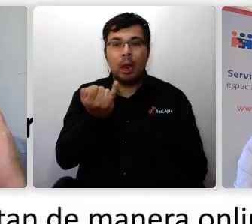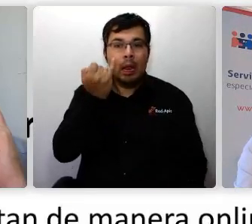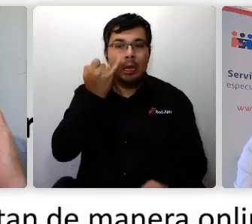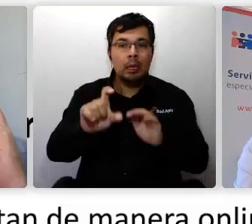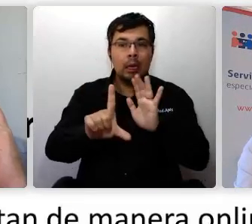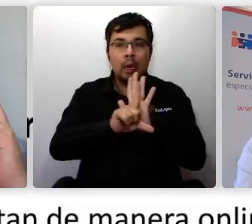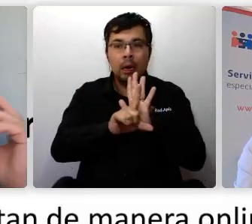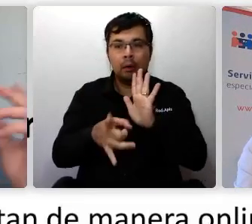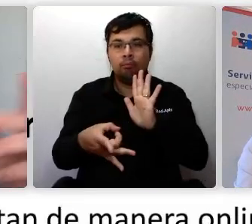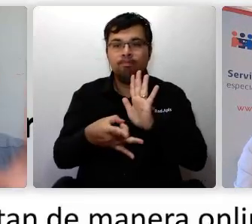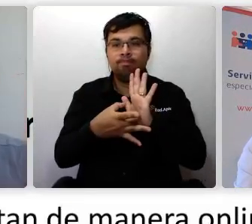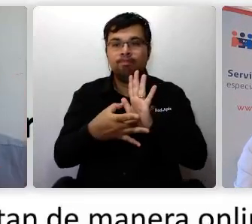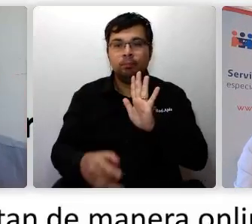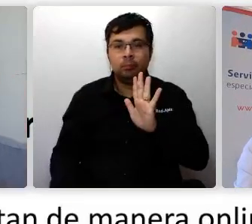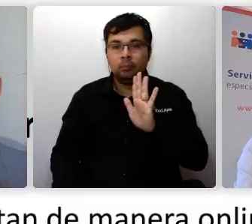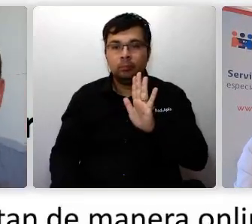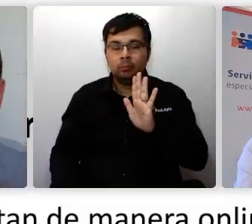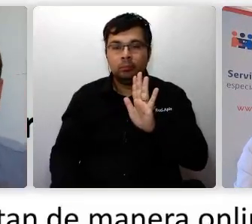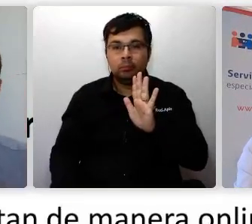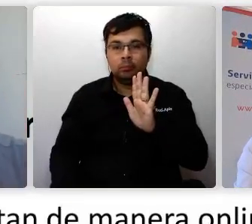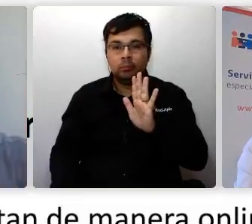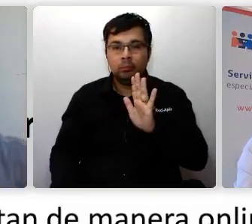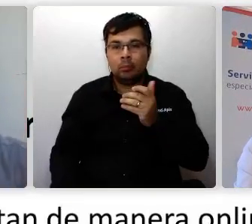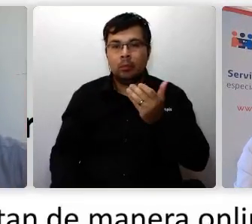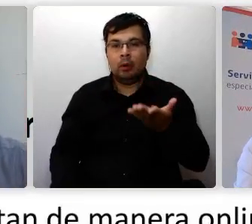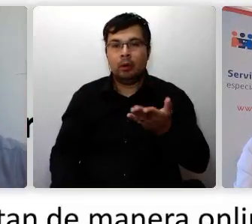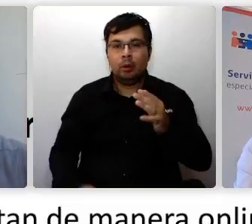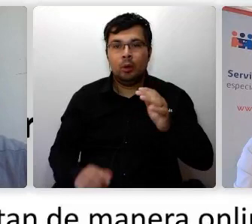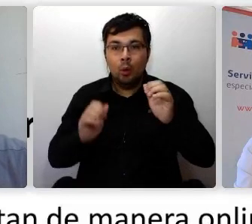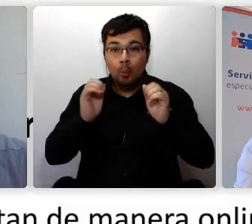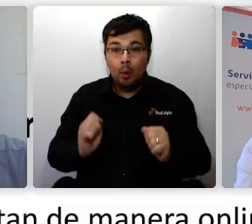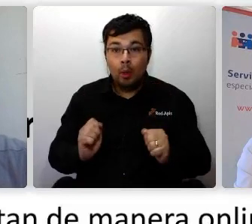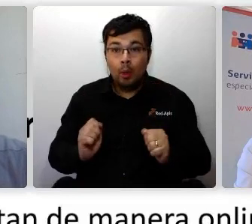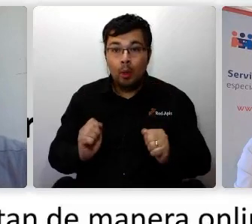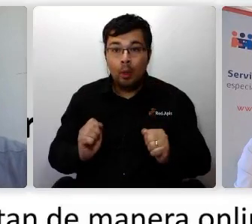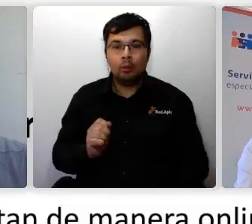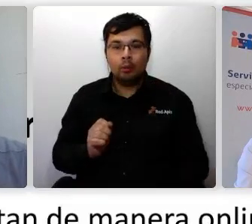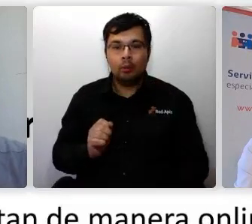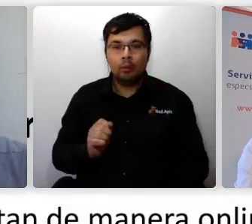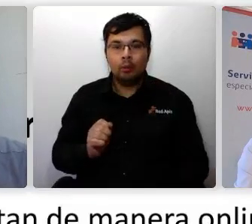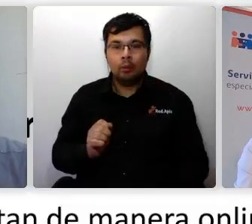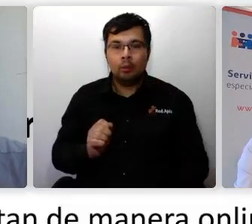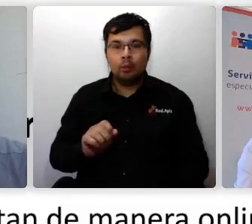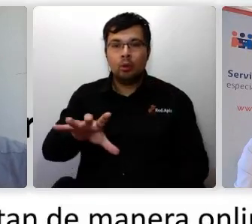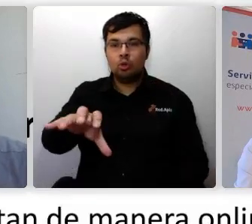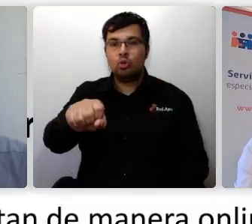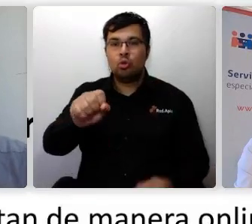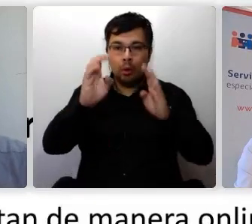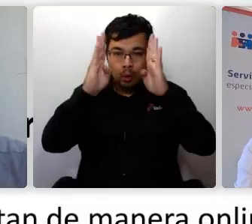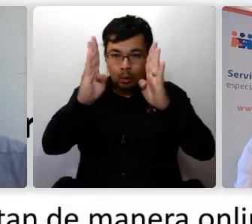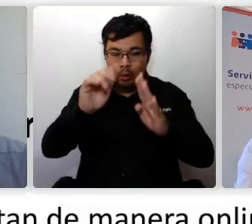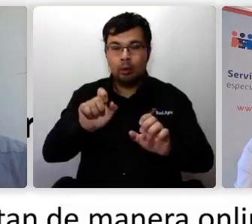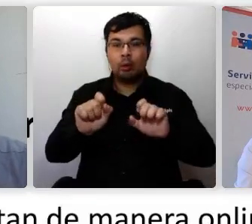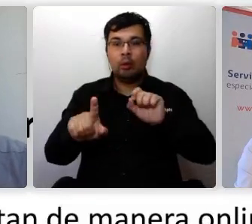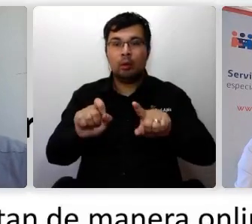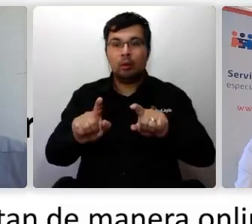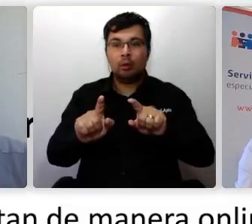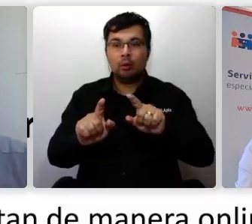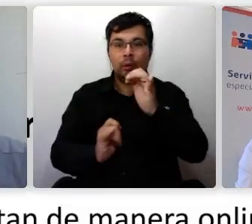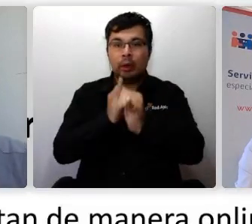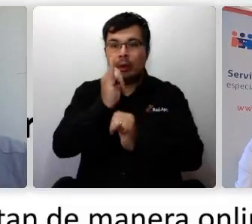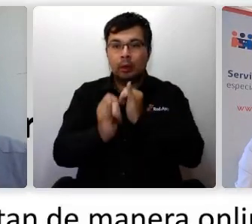cosas. Perfecto. Iván, también recalcar, porque algunos, justamente con la presencialidad y la atención, la Defensoría funciona netamente online. Aquí no hay